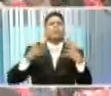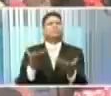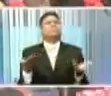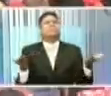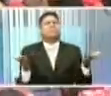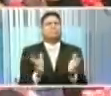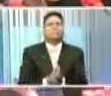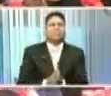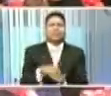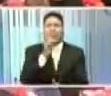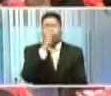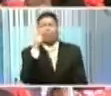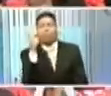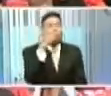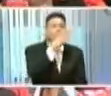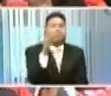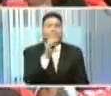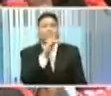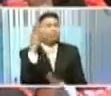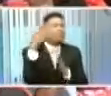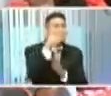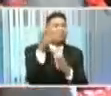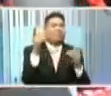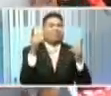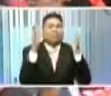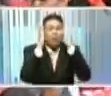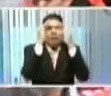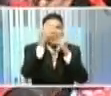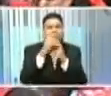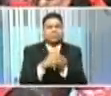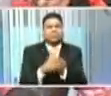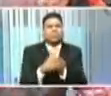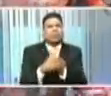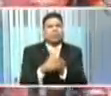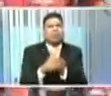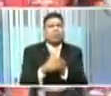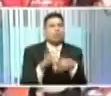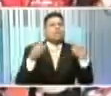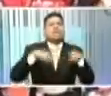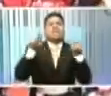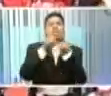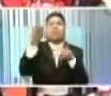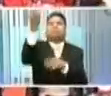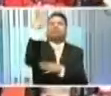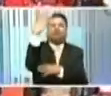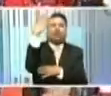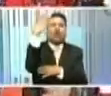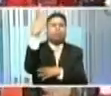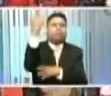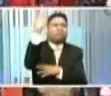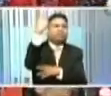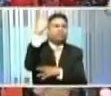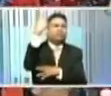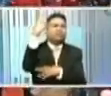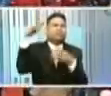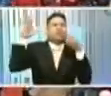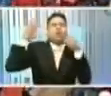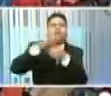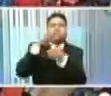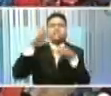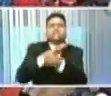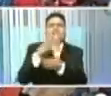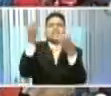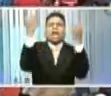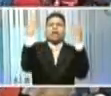No nos dejemos distraer, ¿vale? Concentrémonos, así como el sol se concentra en nosotros y nos llena con su